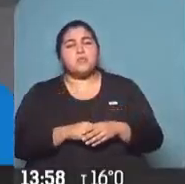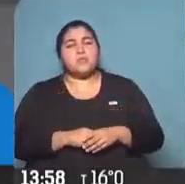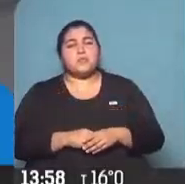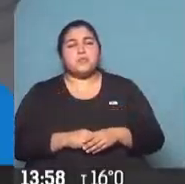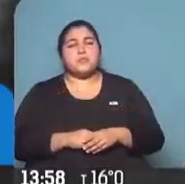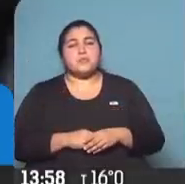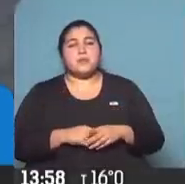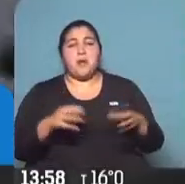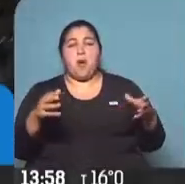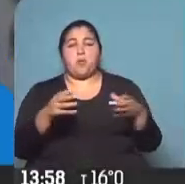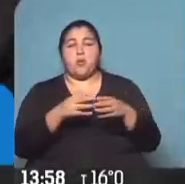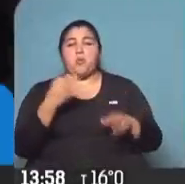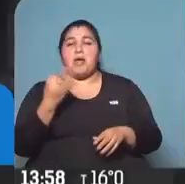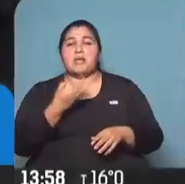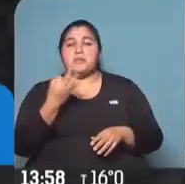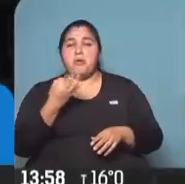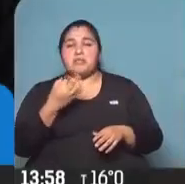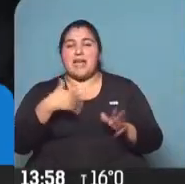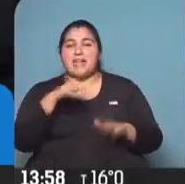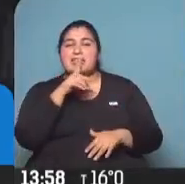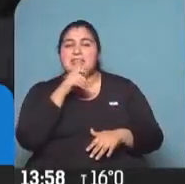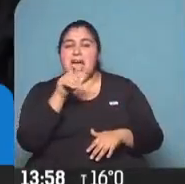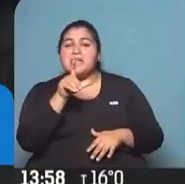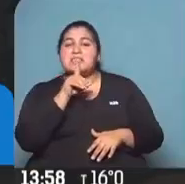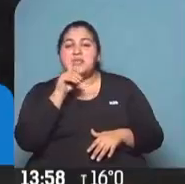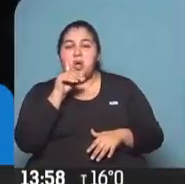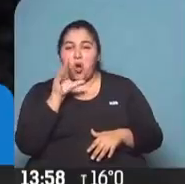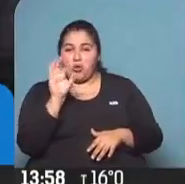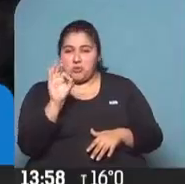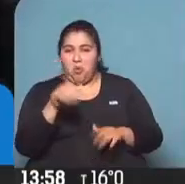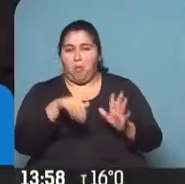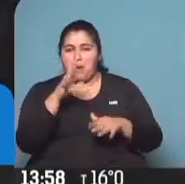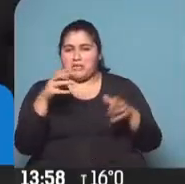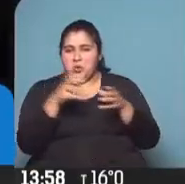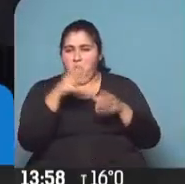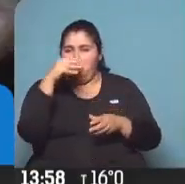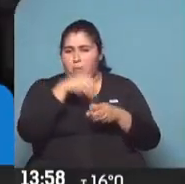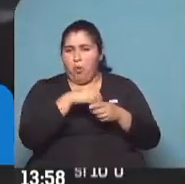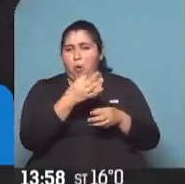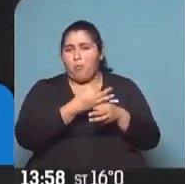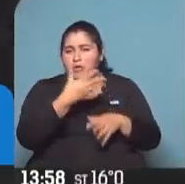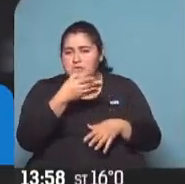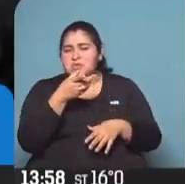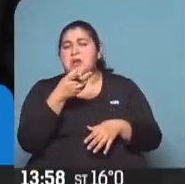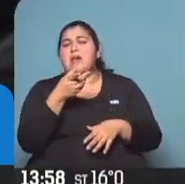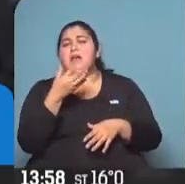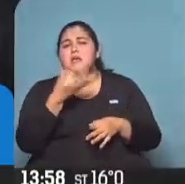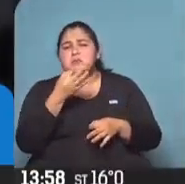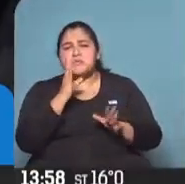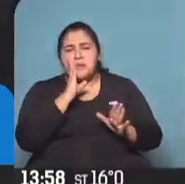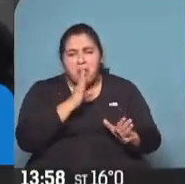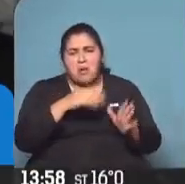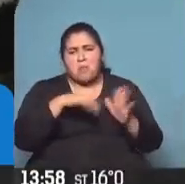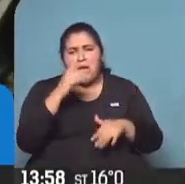y luego especiales al dólar dijo el cual se encuentra compuestos por especialistas con santeros pero